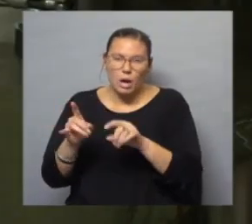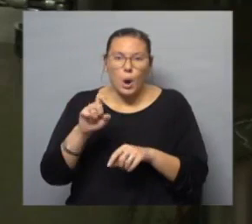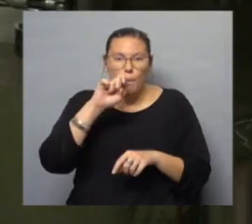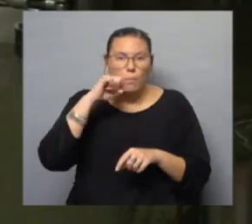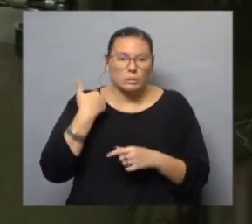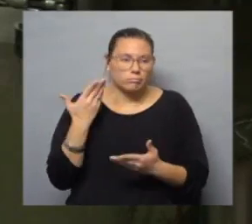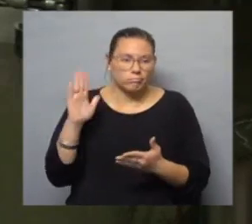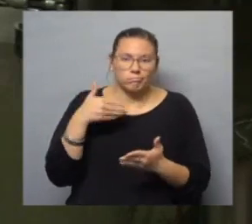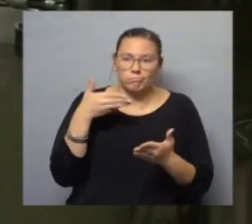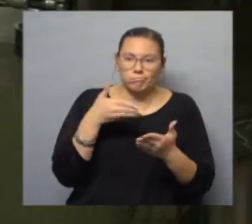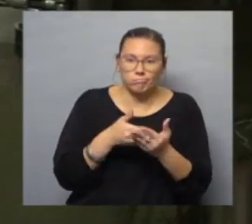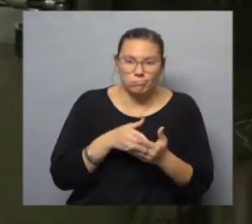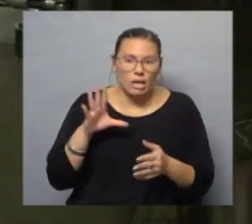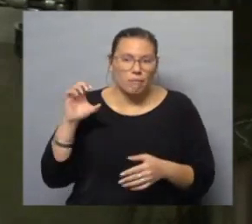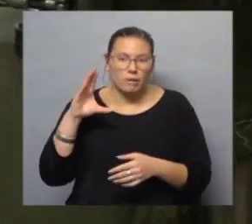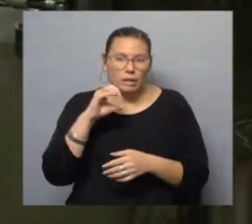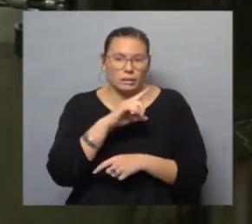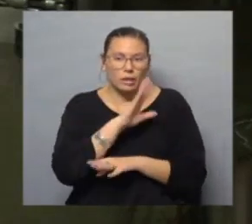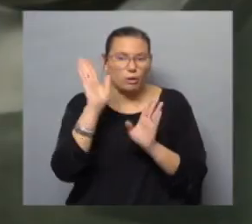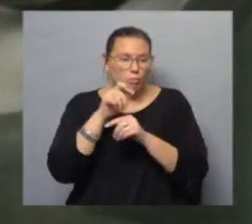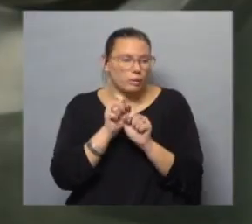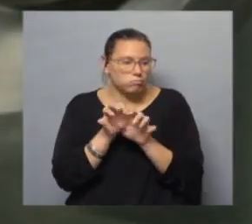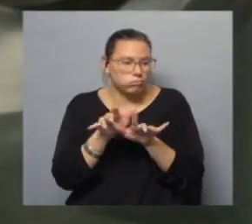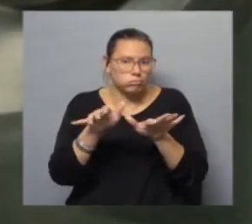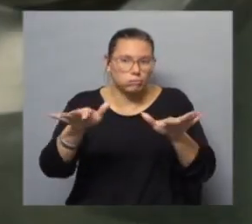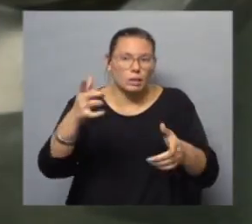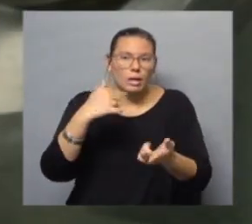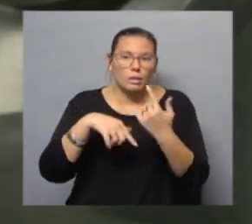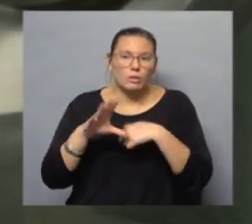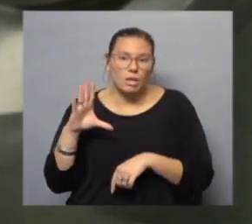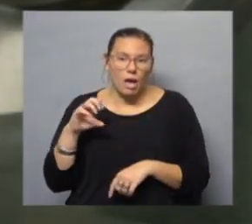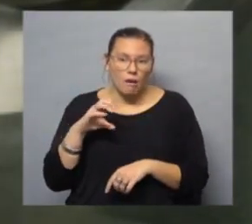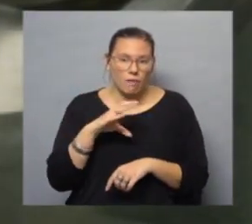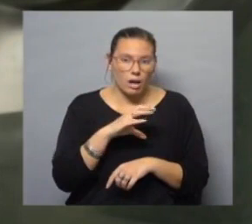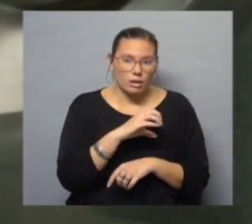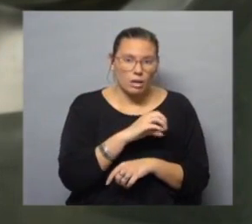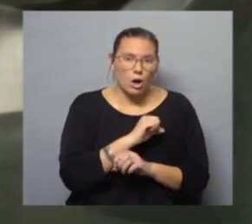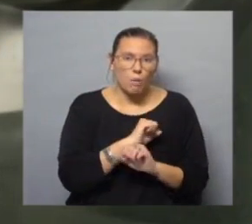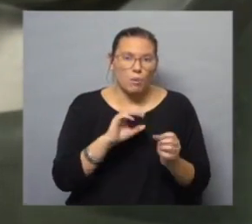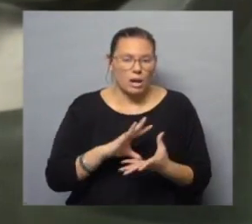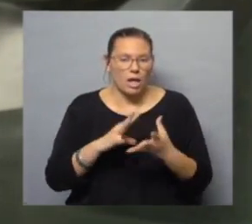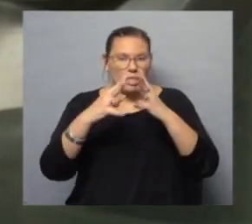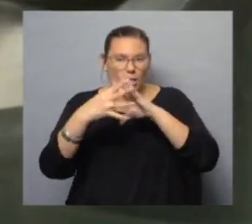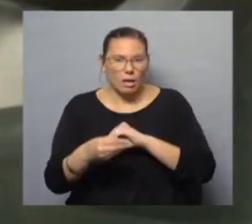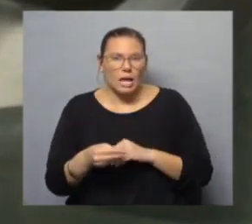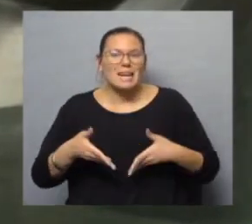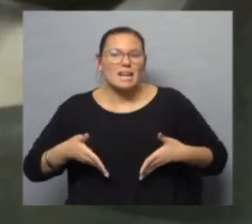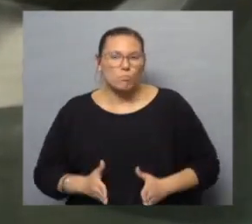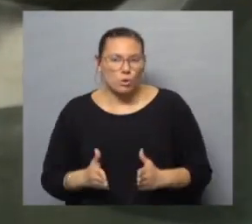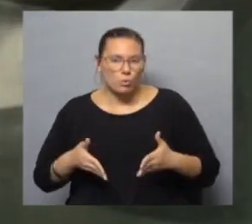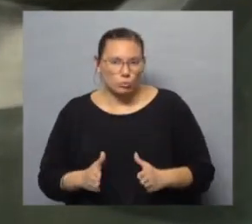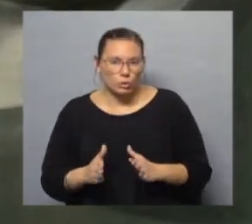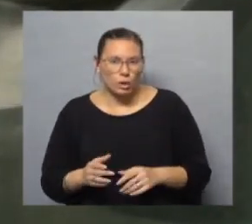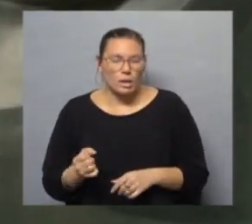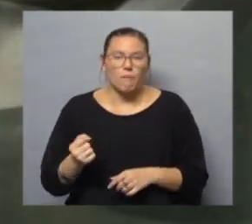sin salida en que la bacteria no se puede dispersar. Entonces estas bacterias son capaces de modificar la reproducción a